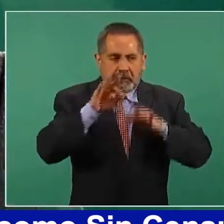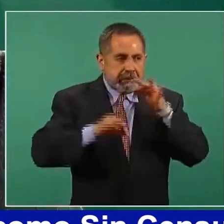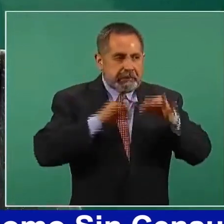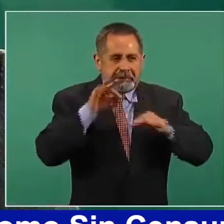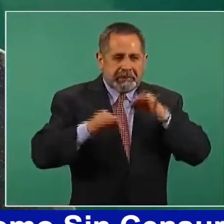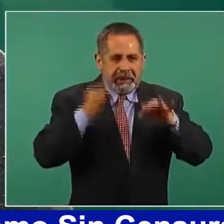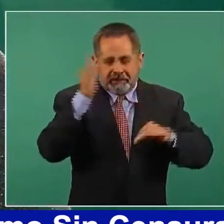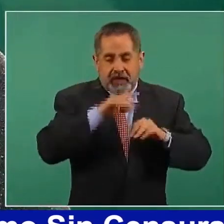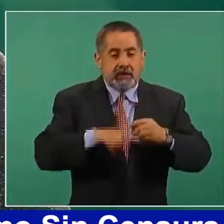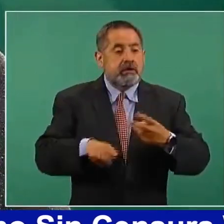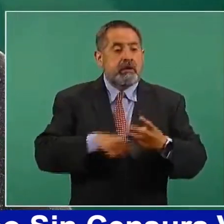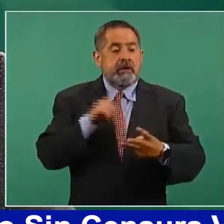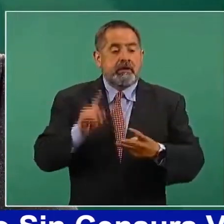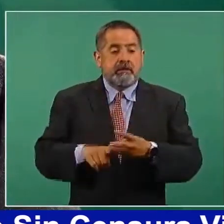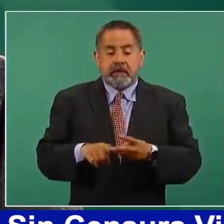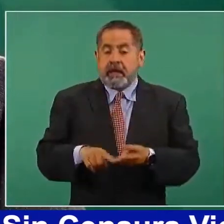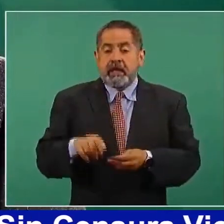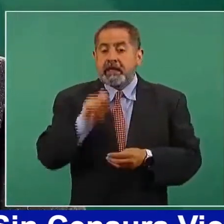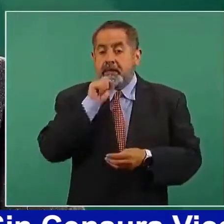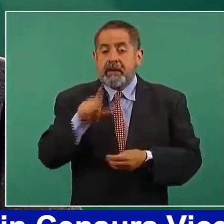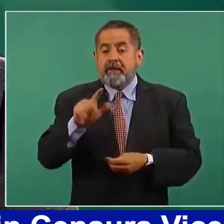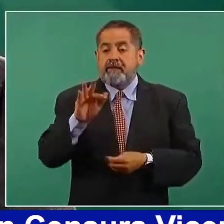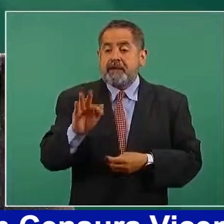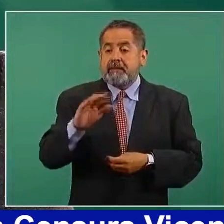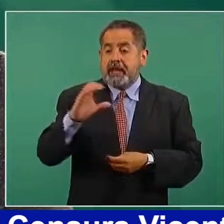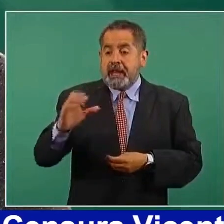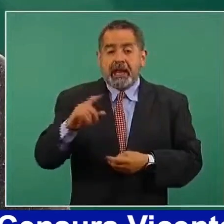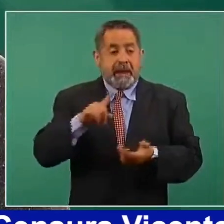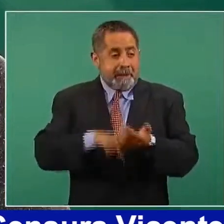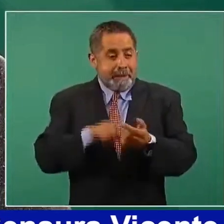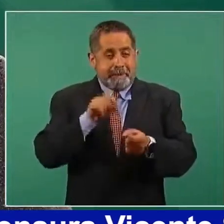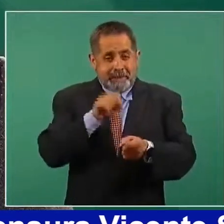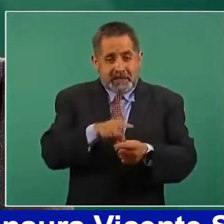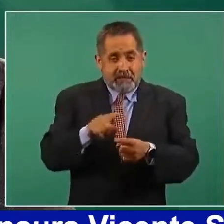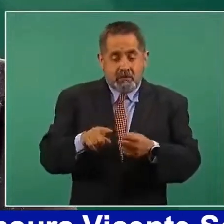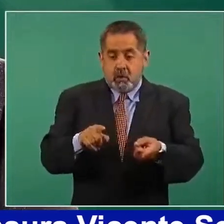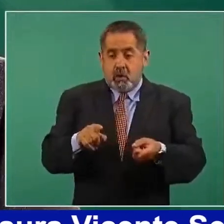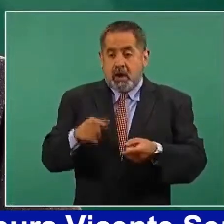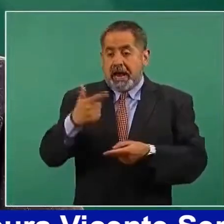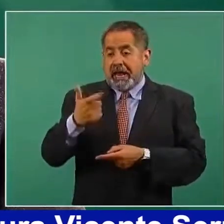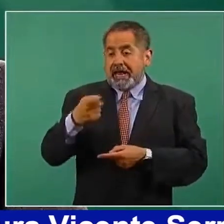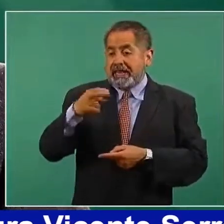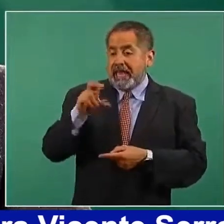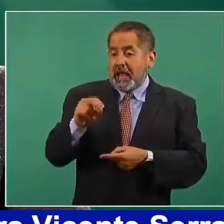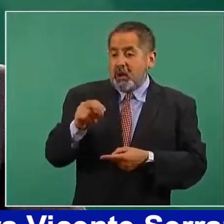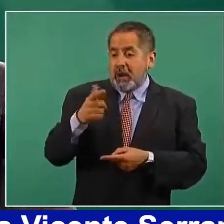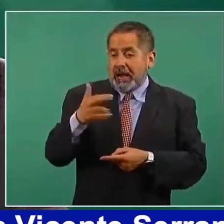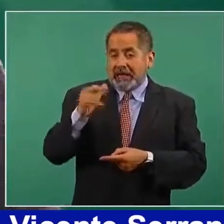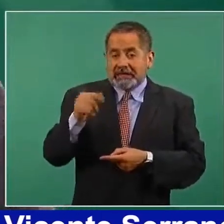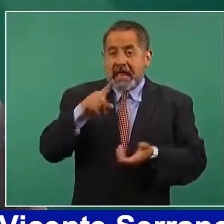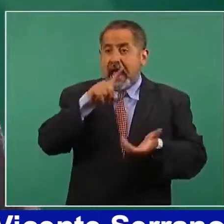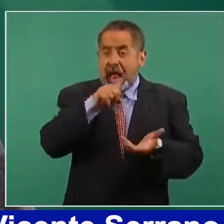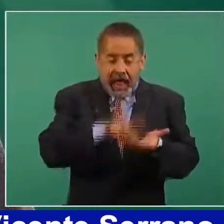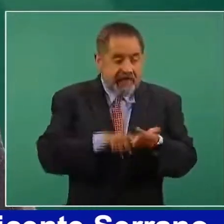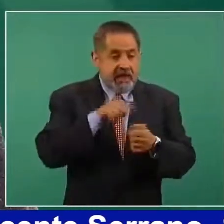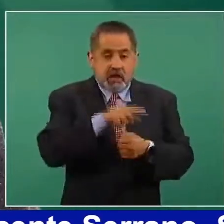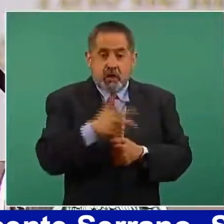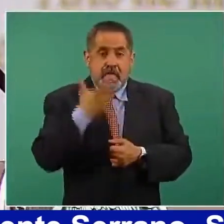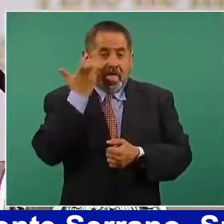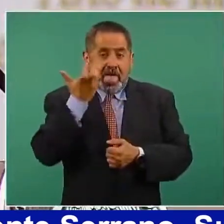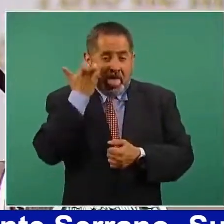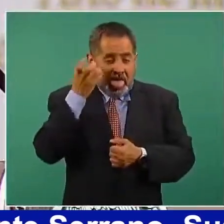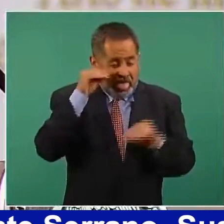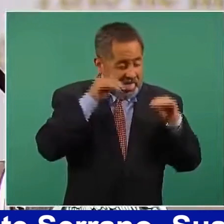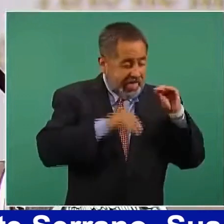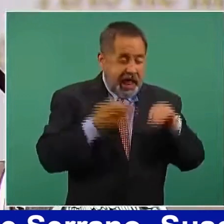Calderón, cuando Genaro García Luna, adicto a los telemontajes, productor involuntario o voluntario de